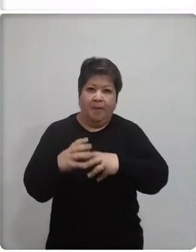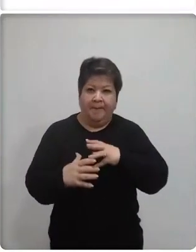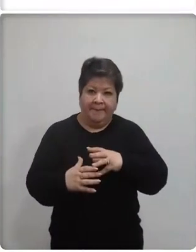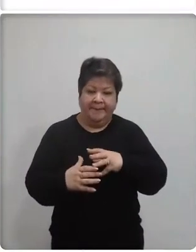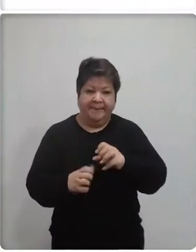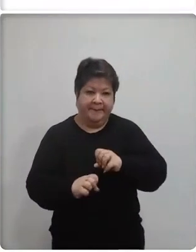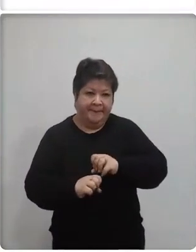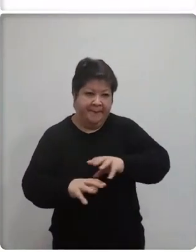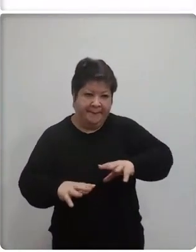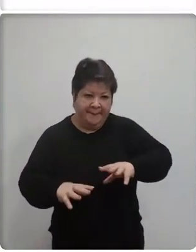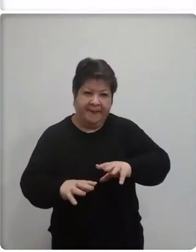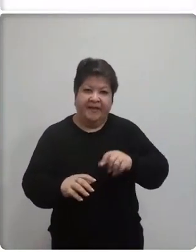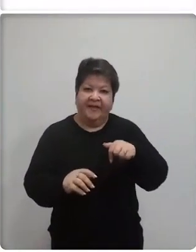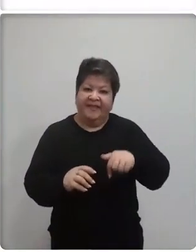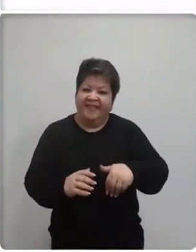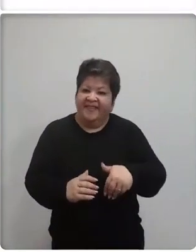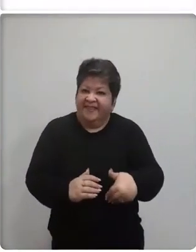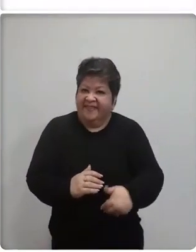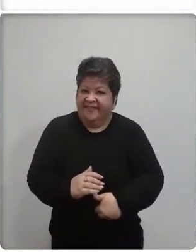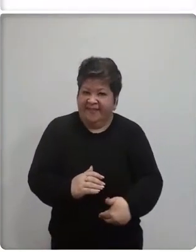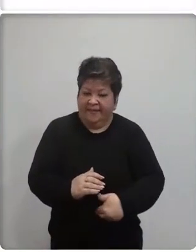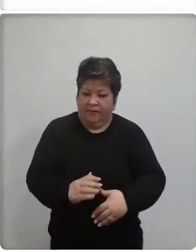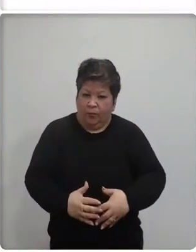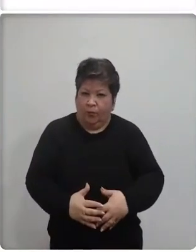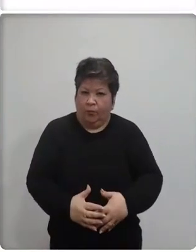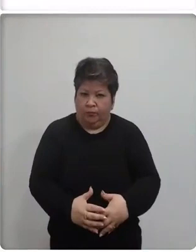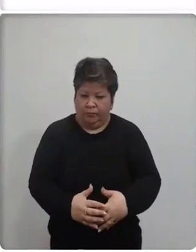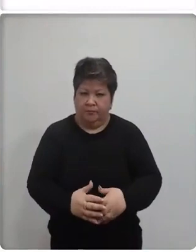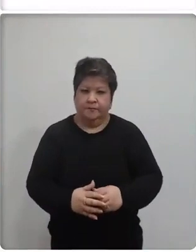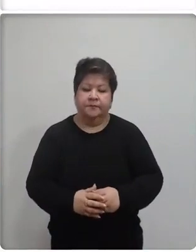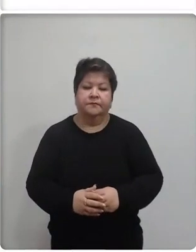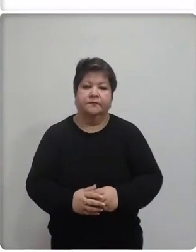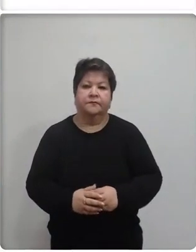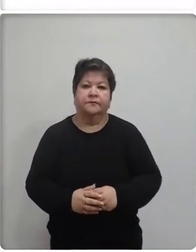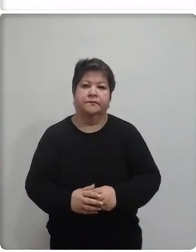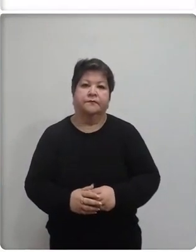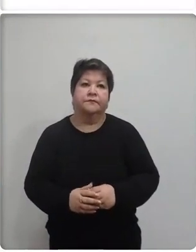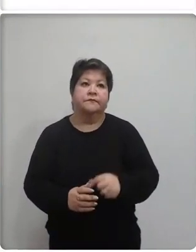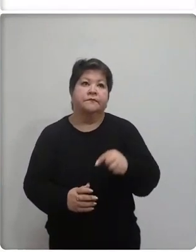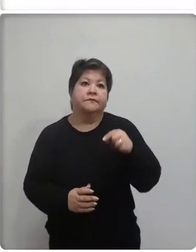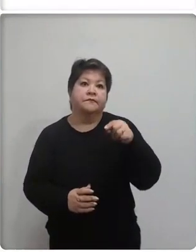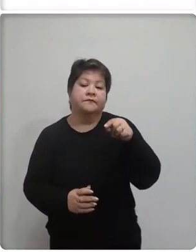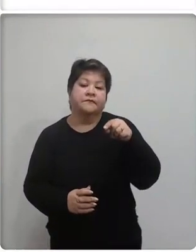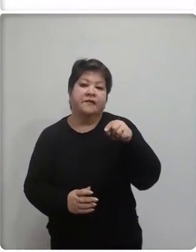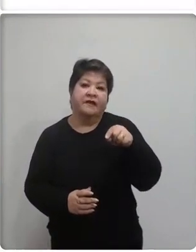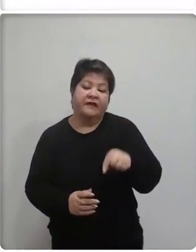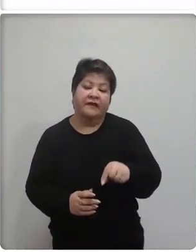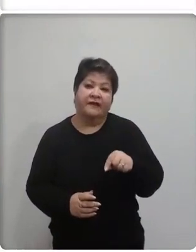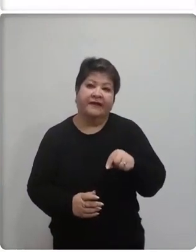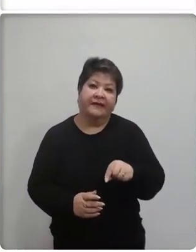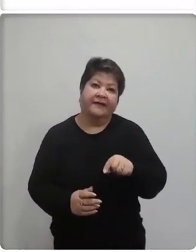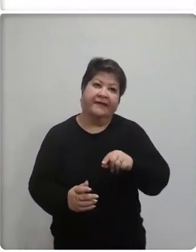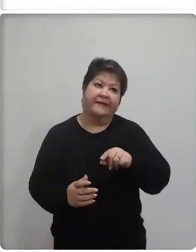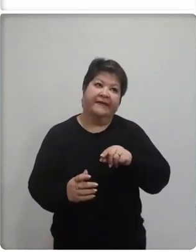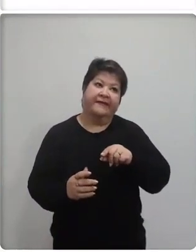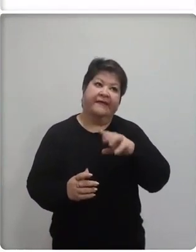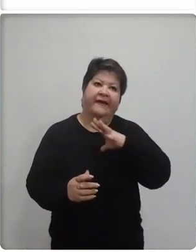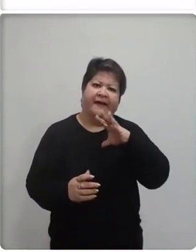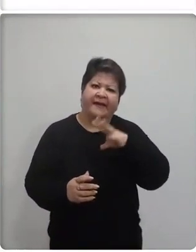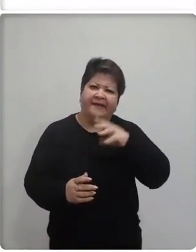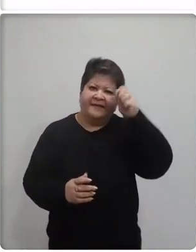tiene varias unidades. El IEX es el que engloba de alguna manera distintas